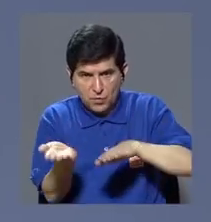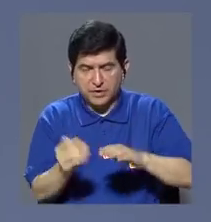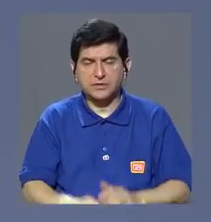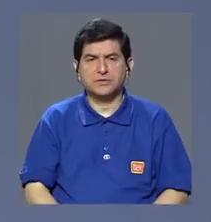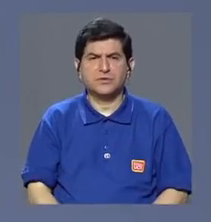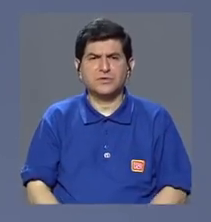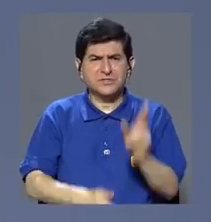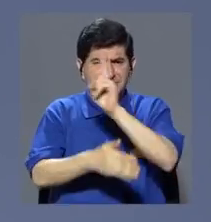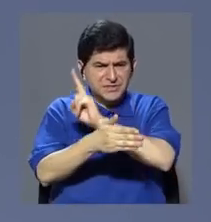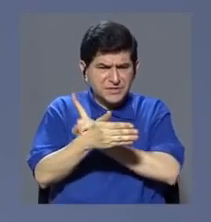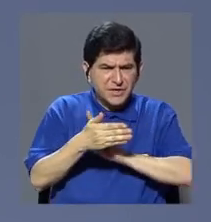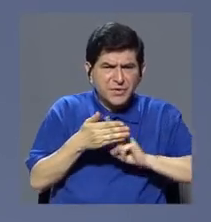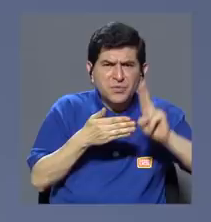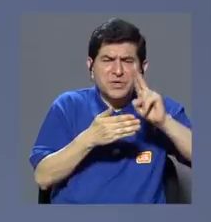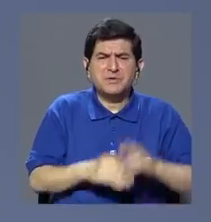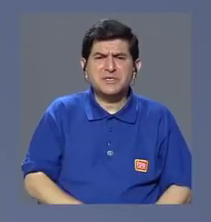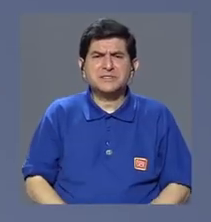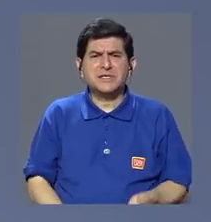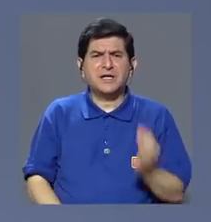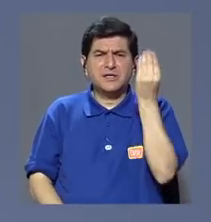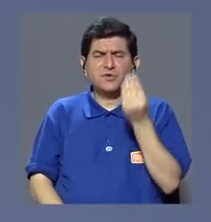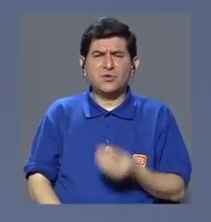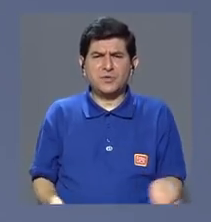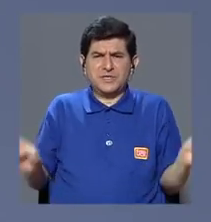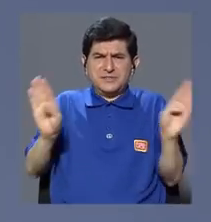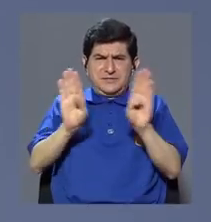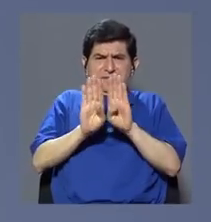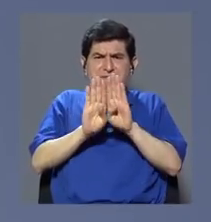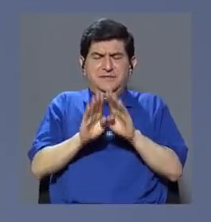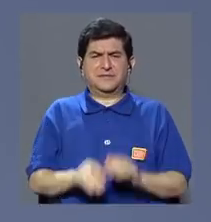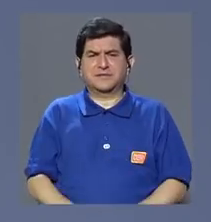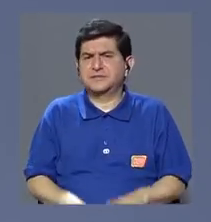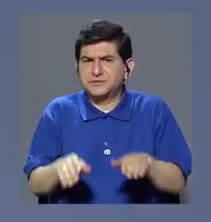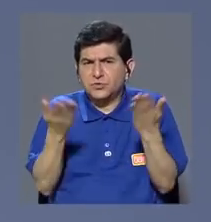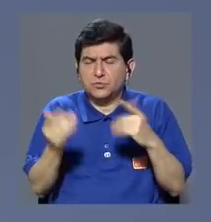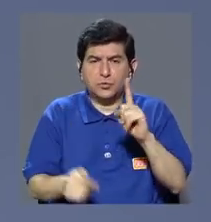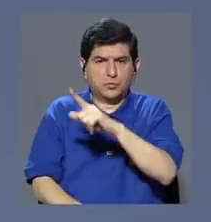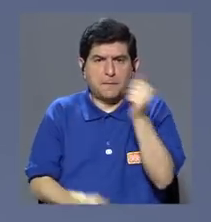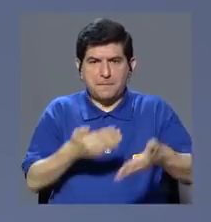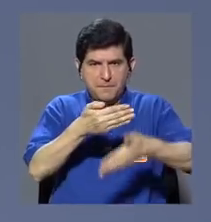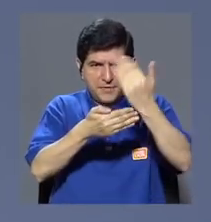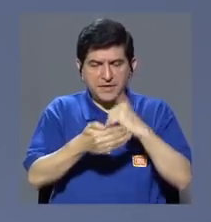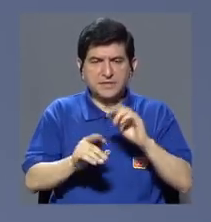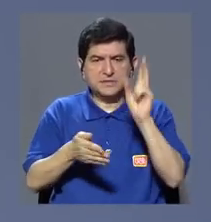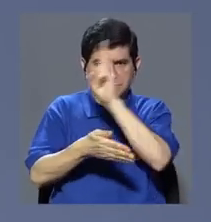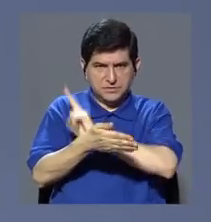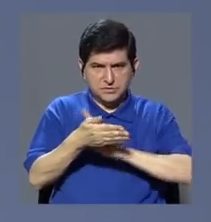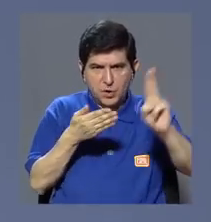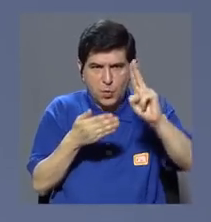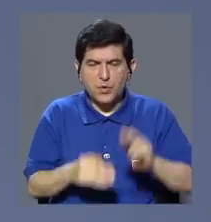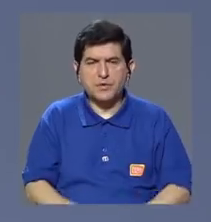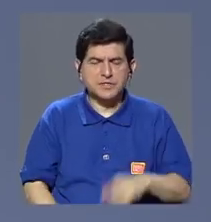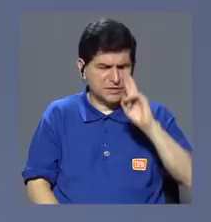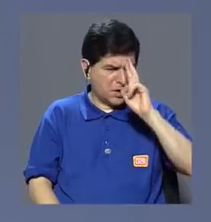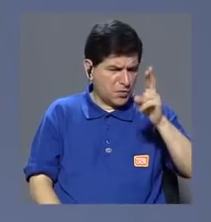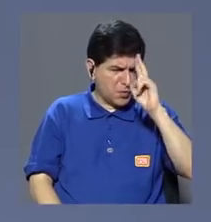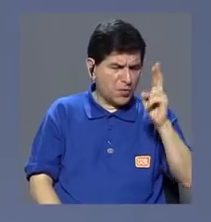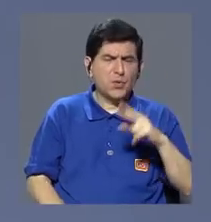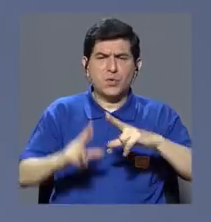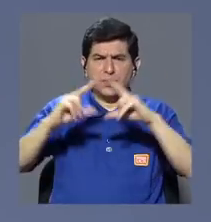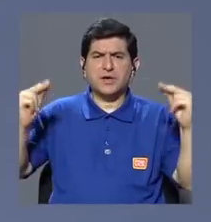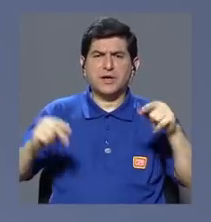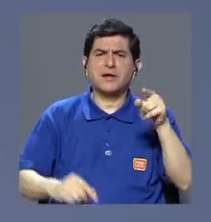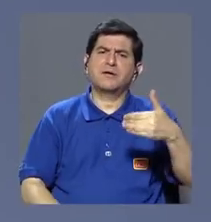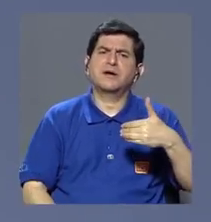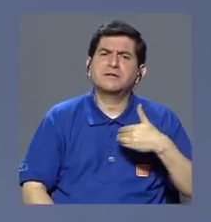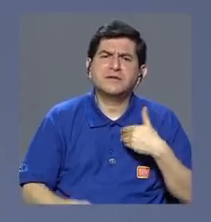estado encerrados en las juventudes hace hace más o menos un mes o se dio es una de las universidades más reconocidas en nicaragua donde